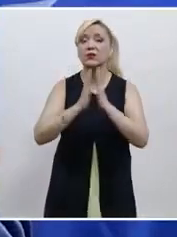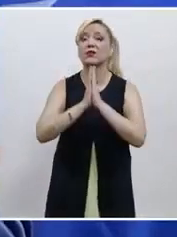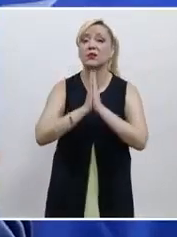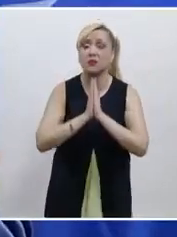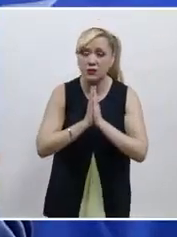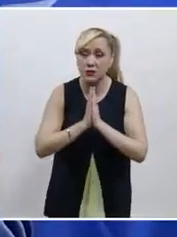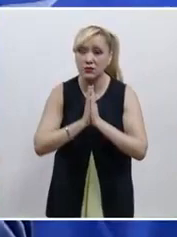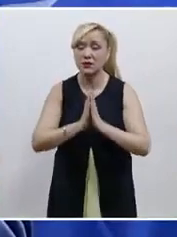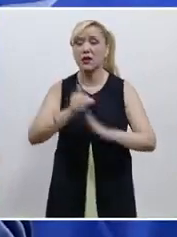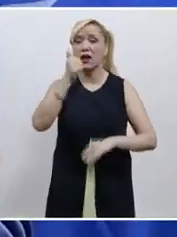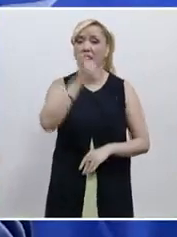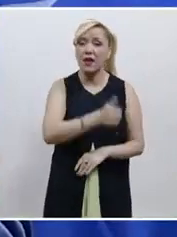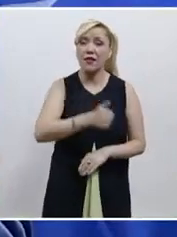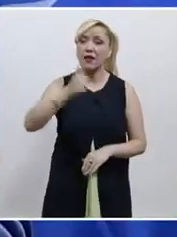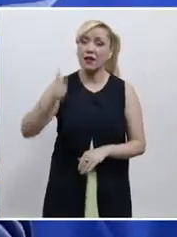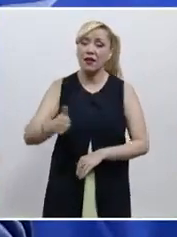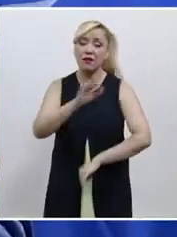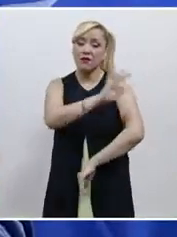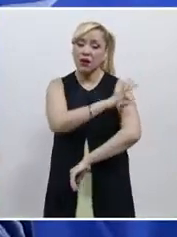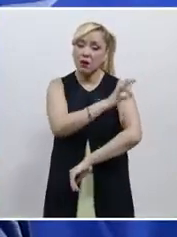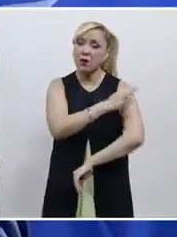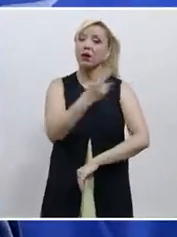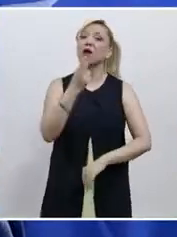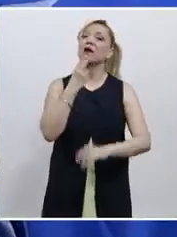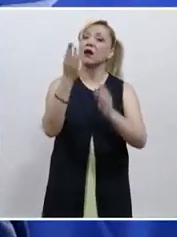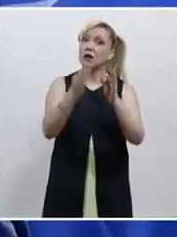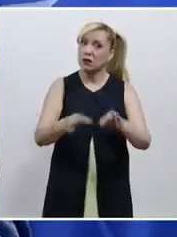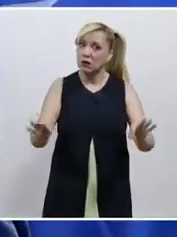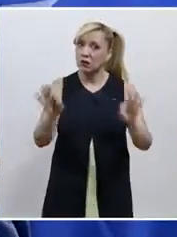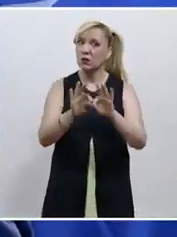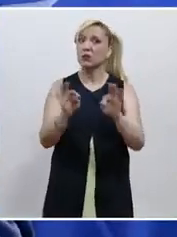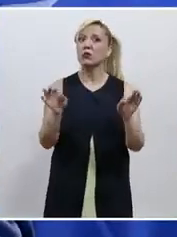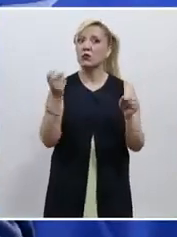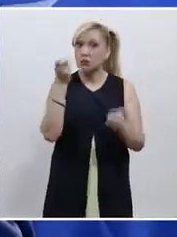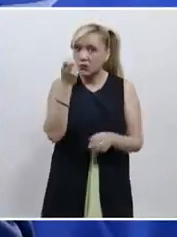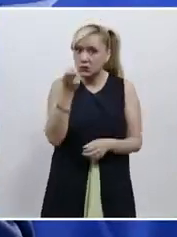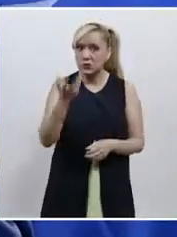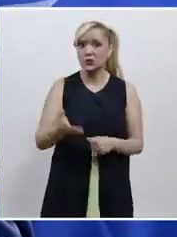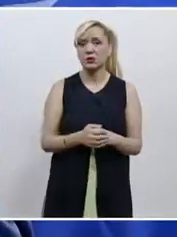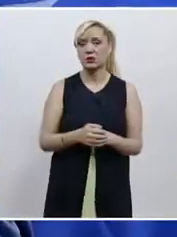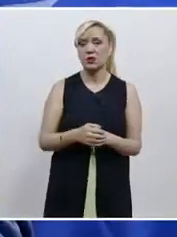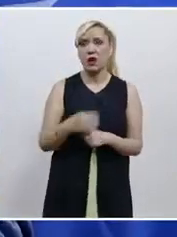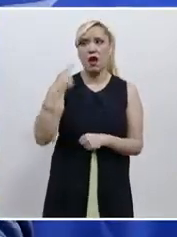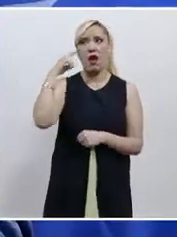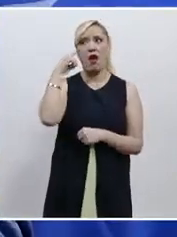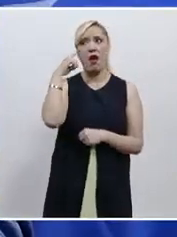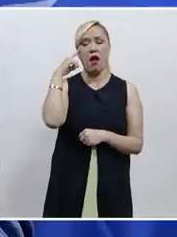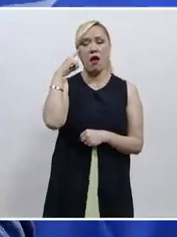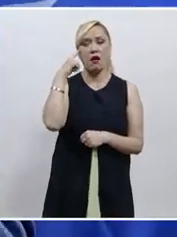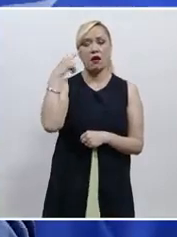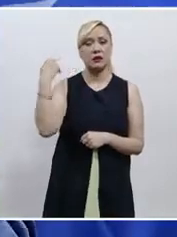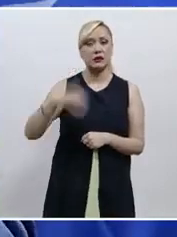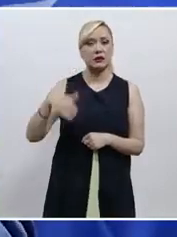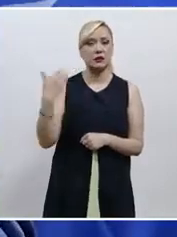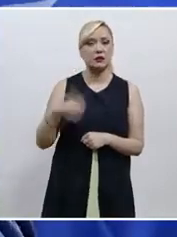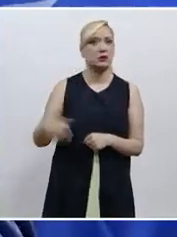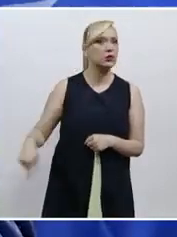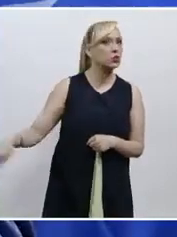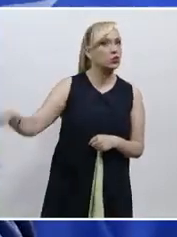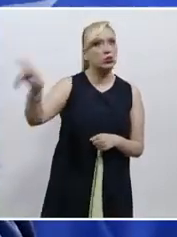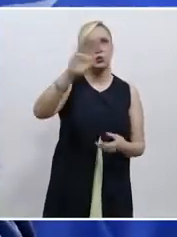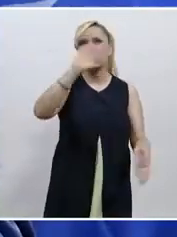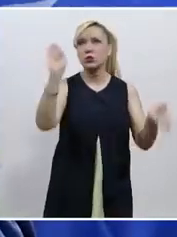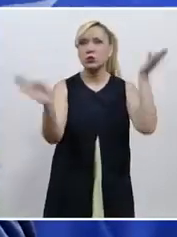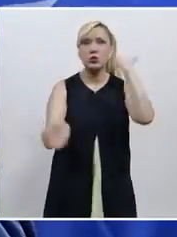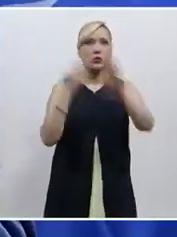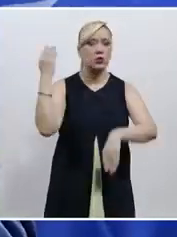día, cada vacuna cuenta. Ese eslogan nos recuerda que en todo el mundo, en todas partes